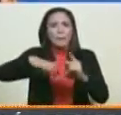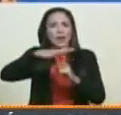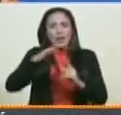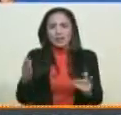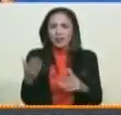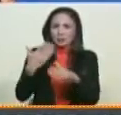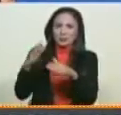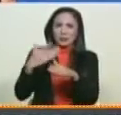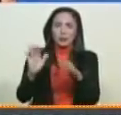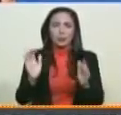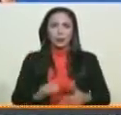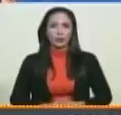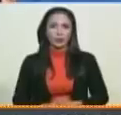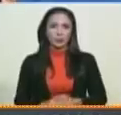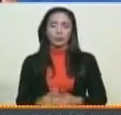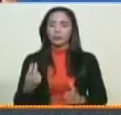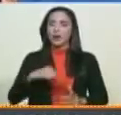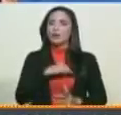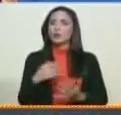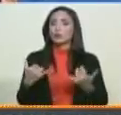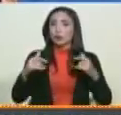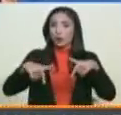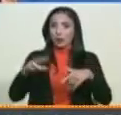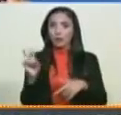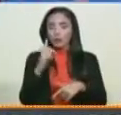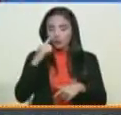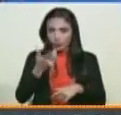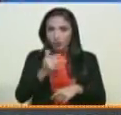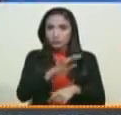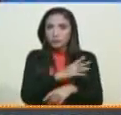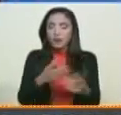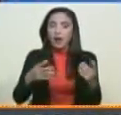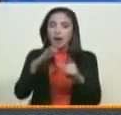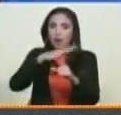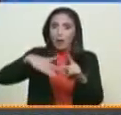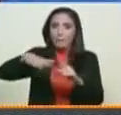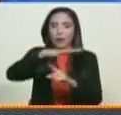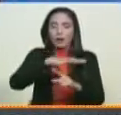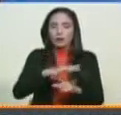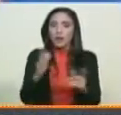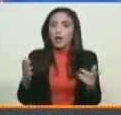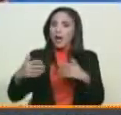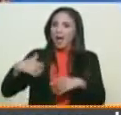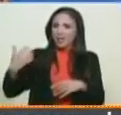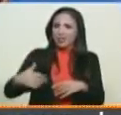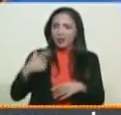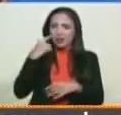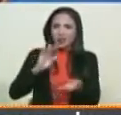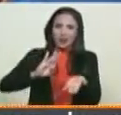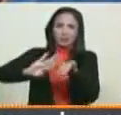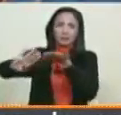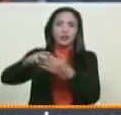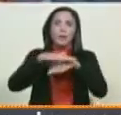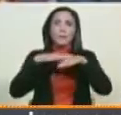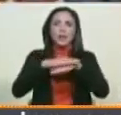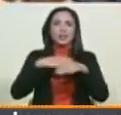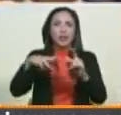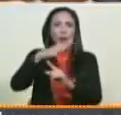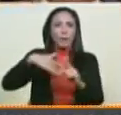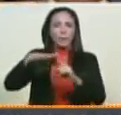no ecosocialismo, ecosocialismo para nosotros, el ambiente para ellos y también se voló el Ministerio de Ambiente?